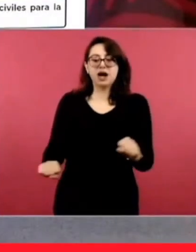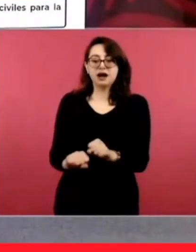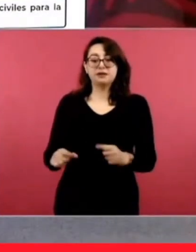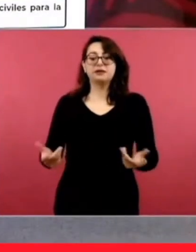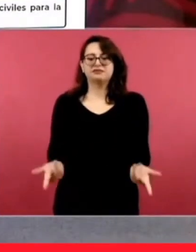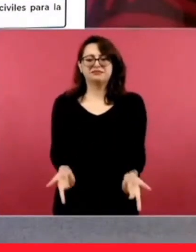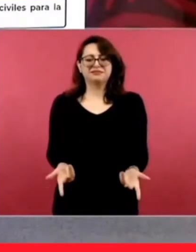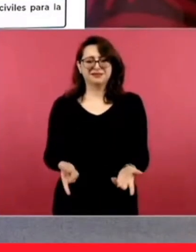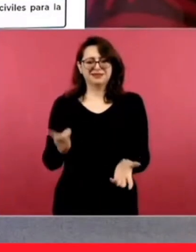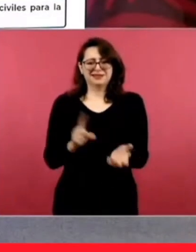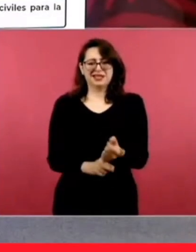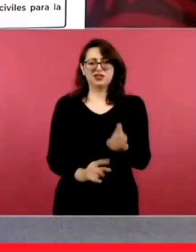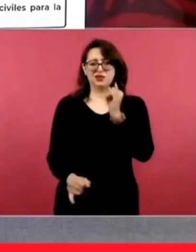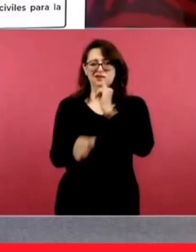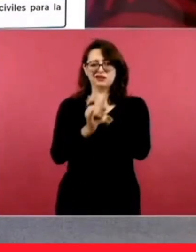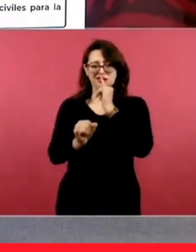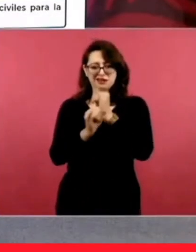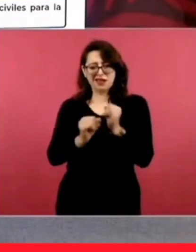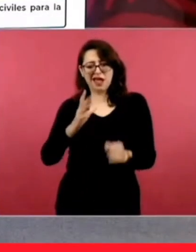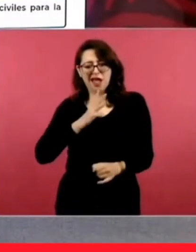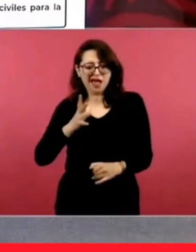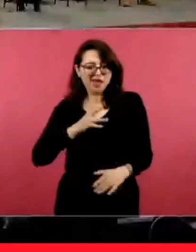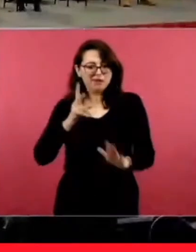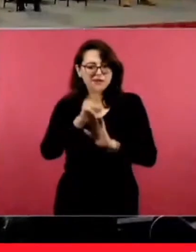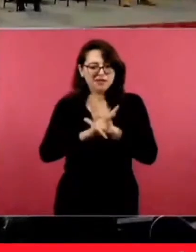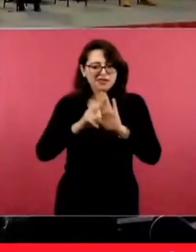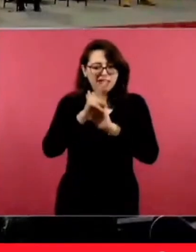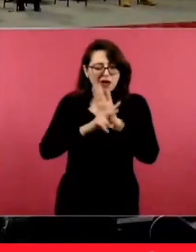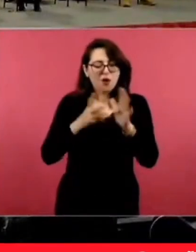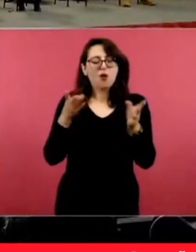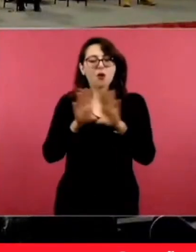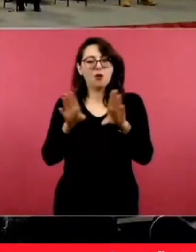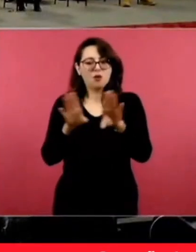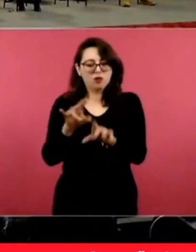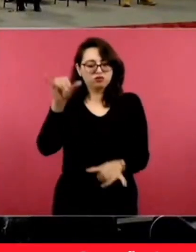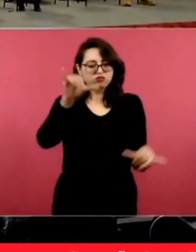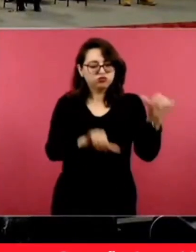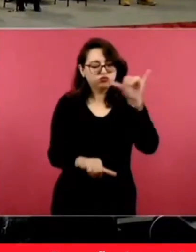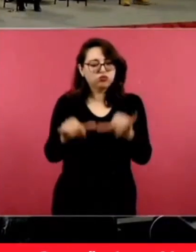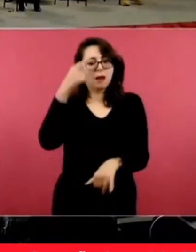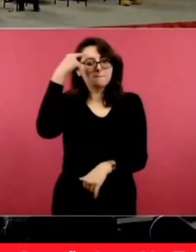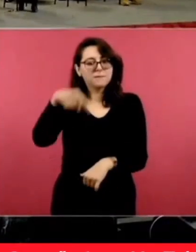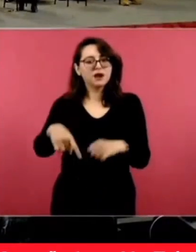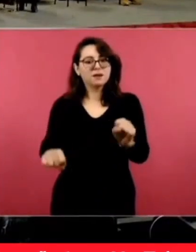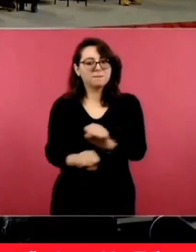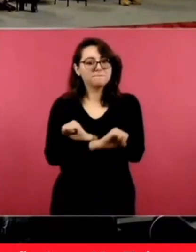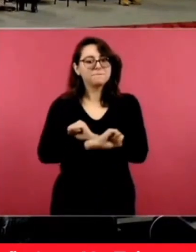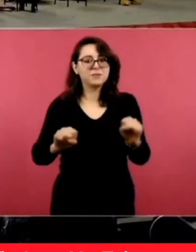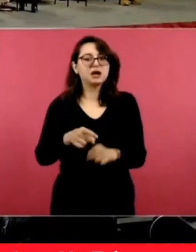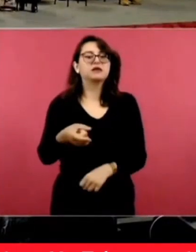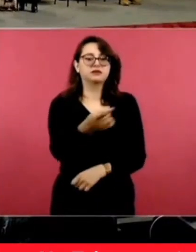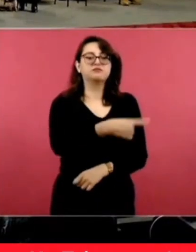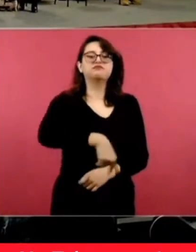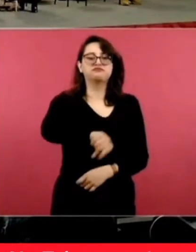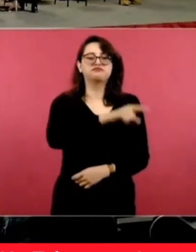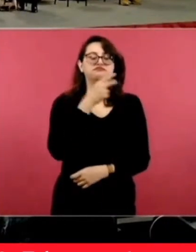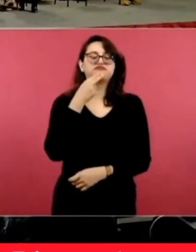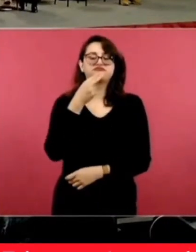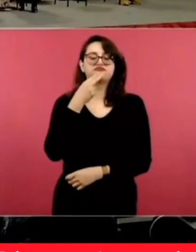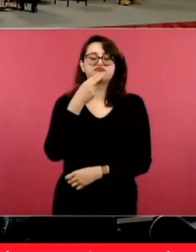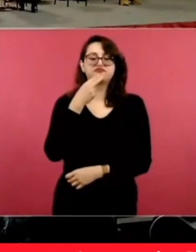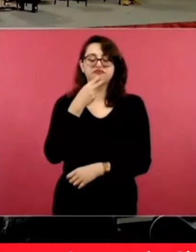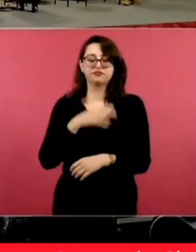explosivo improvisado y y de ahí y toman la información y buscan hacer estos artefactos